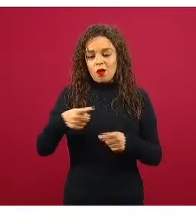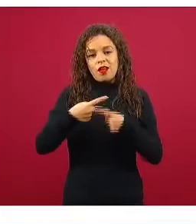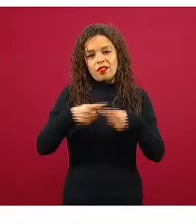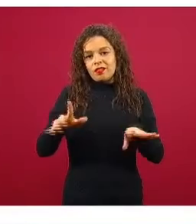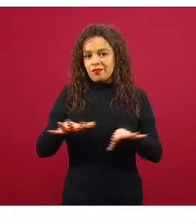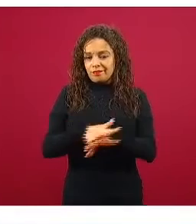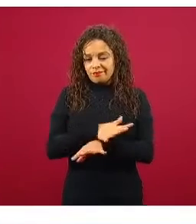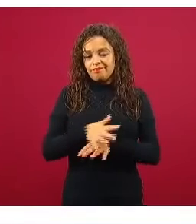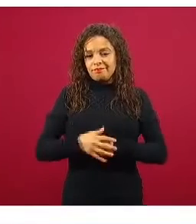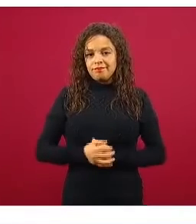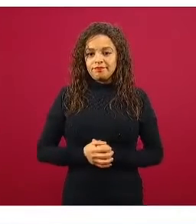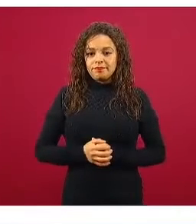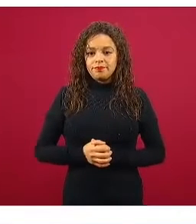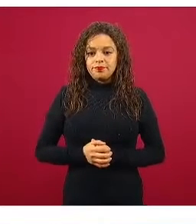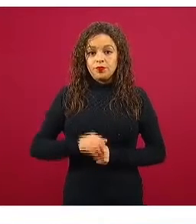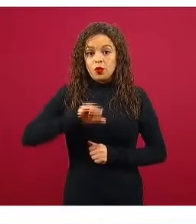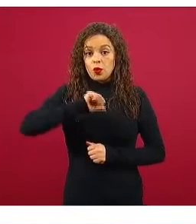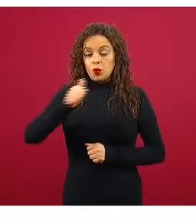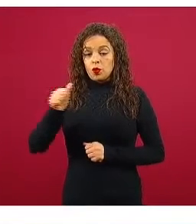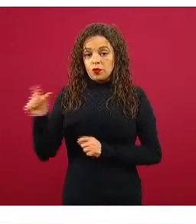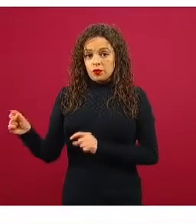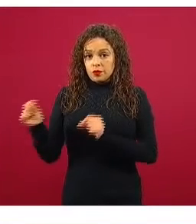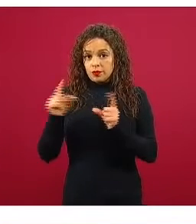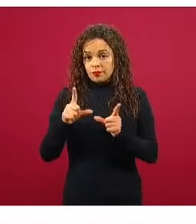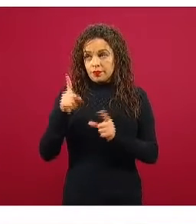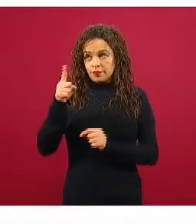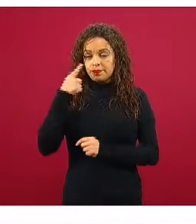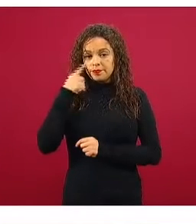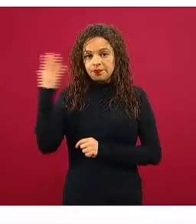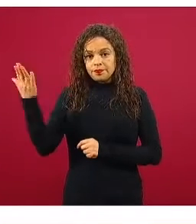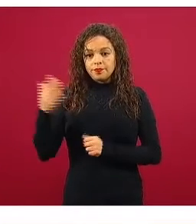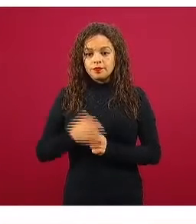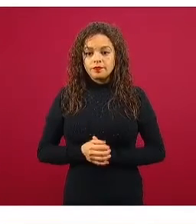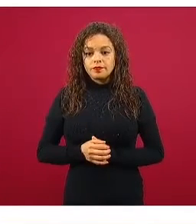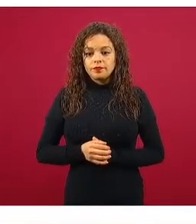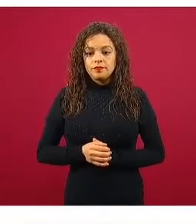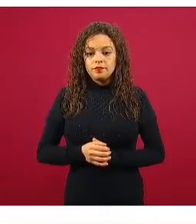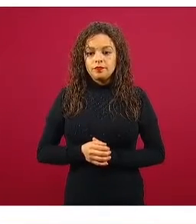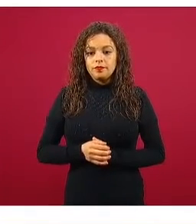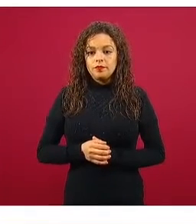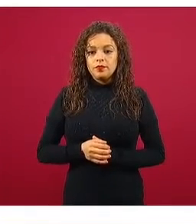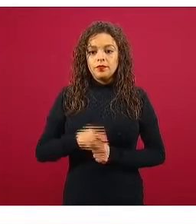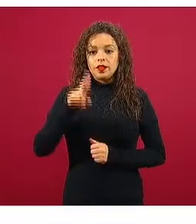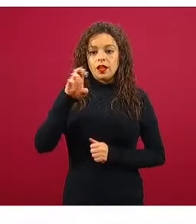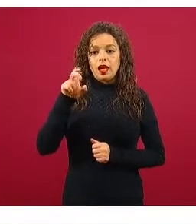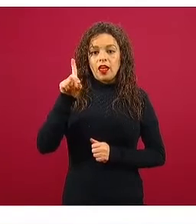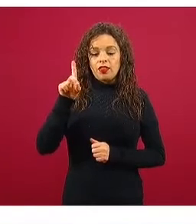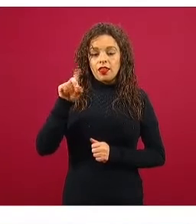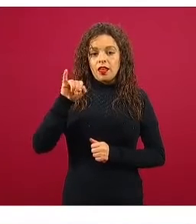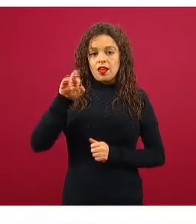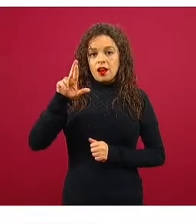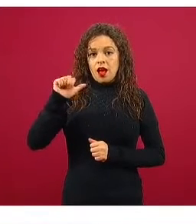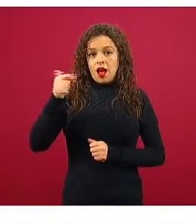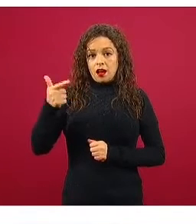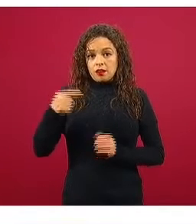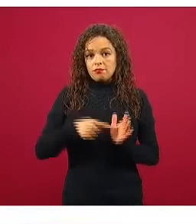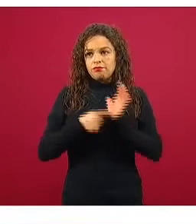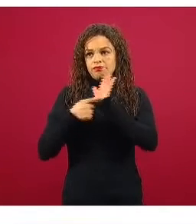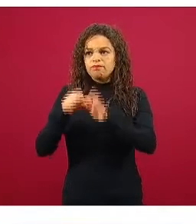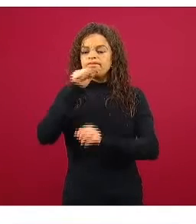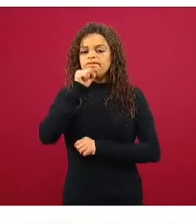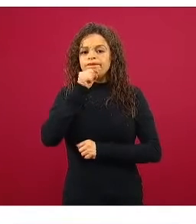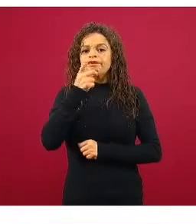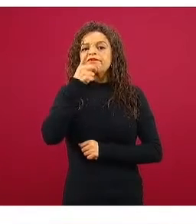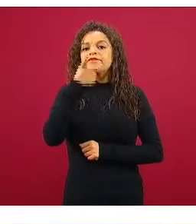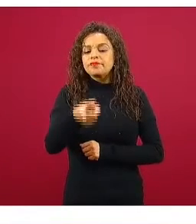diapositiva, veremos el reporte de la red IRAG, la cual nos evidencia